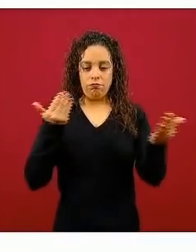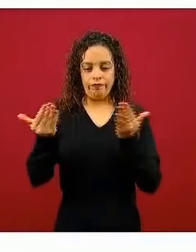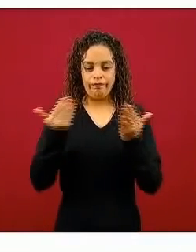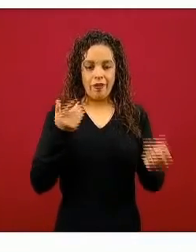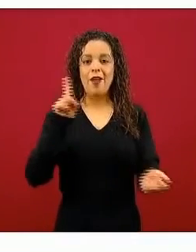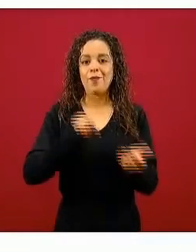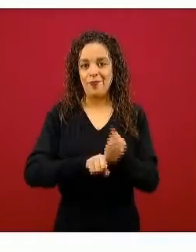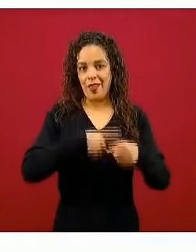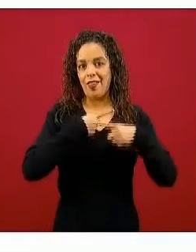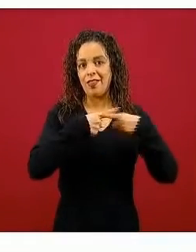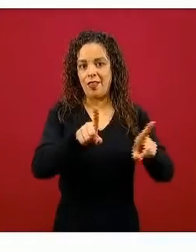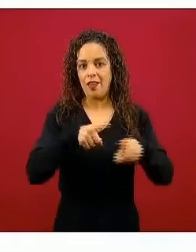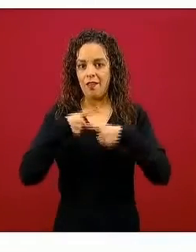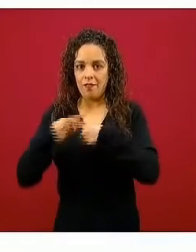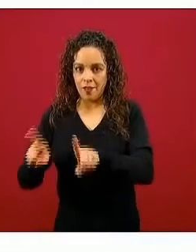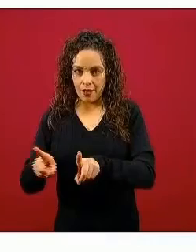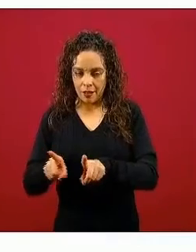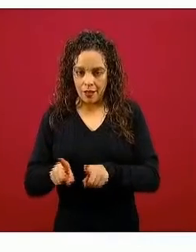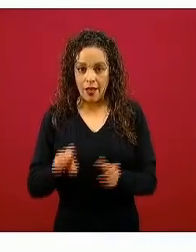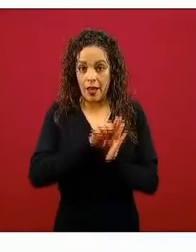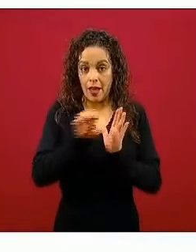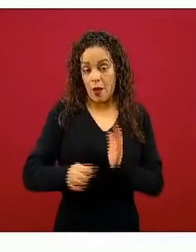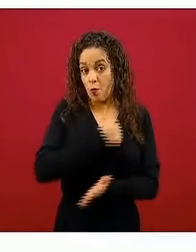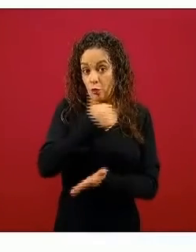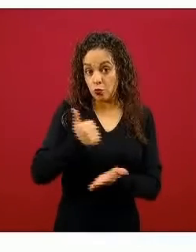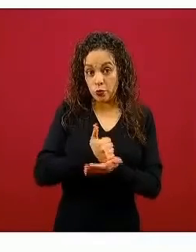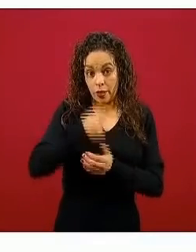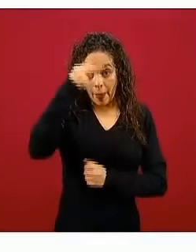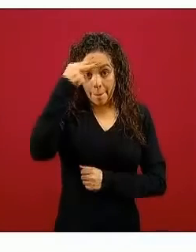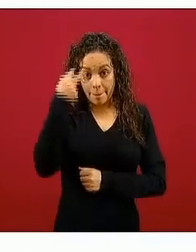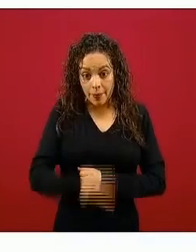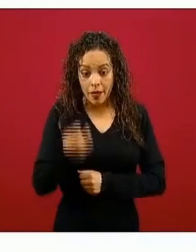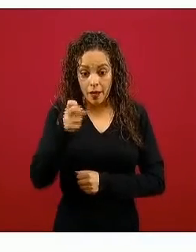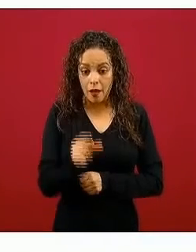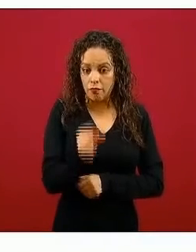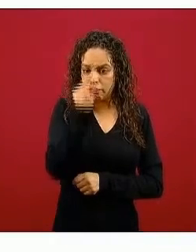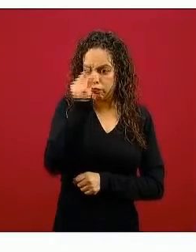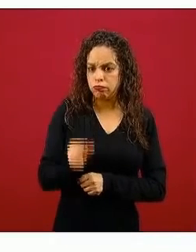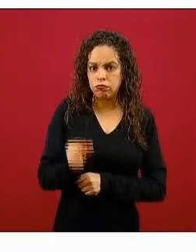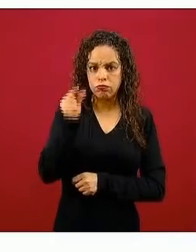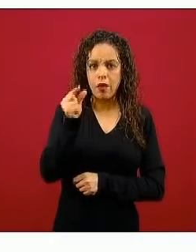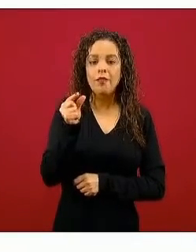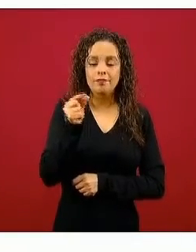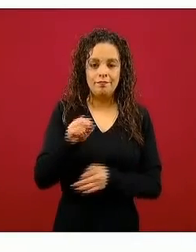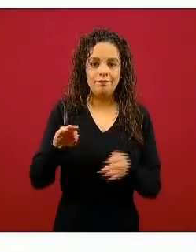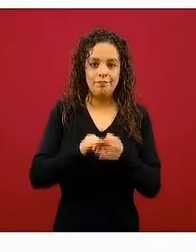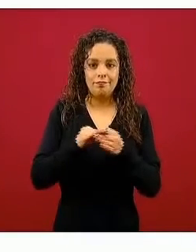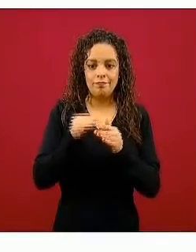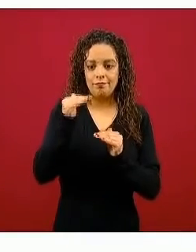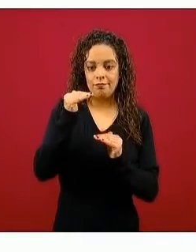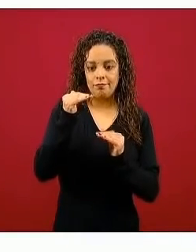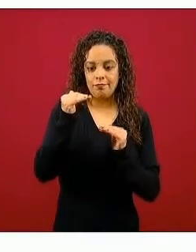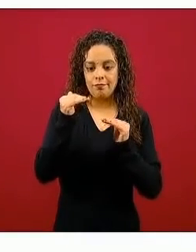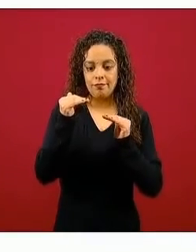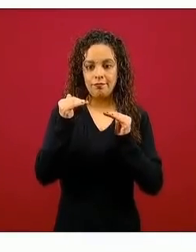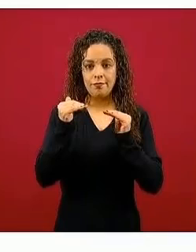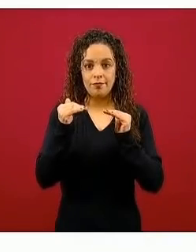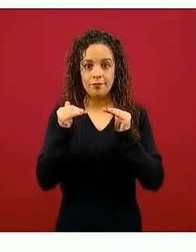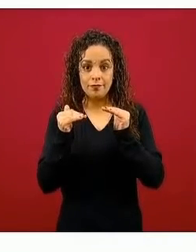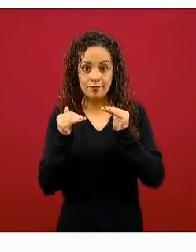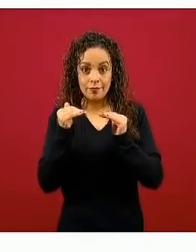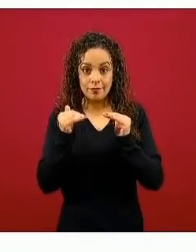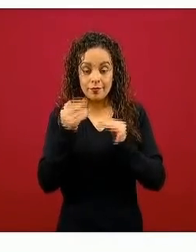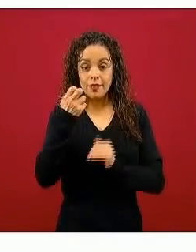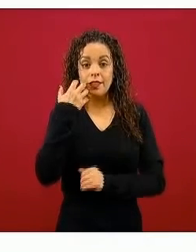diferencias. Vemos como, por ejemplo, en el caso de la Ciudad de México, estas dos barras se están acercando, es decir, que la tasa de incidencia de los